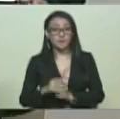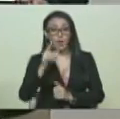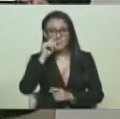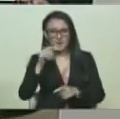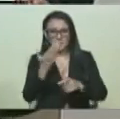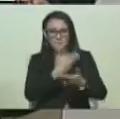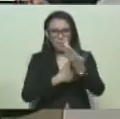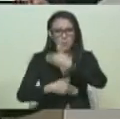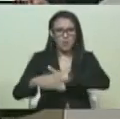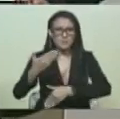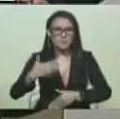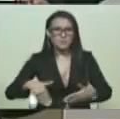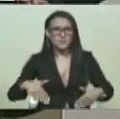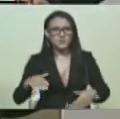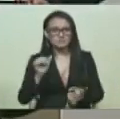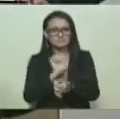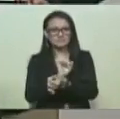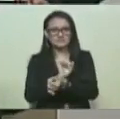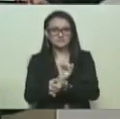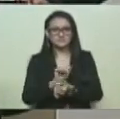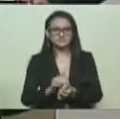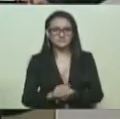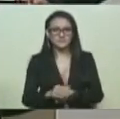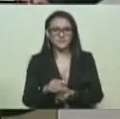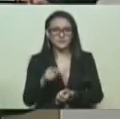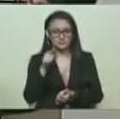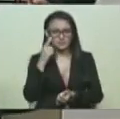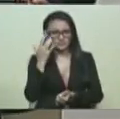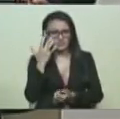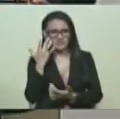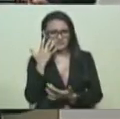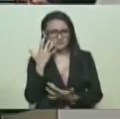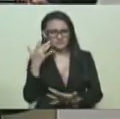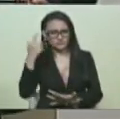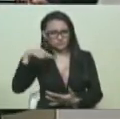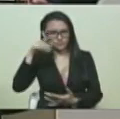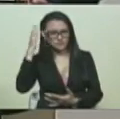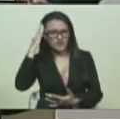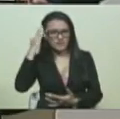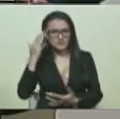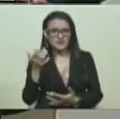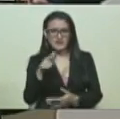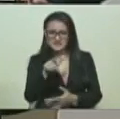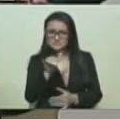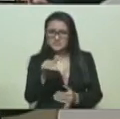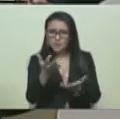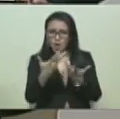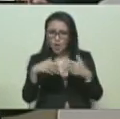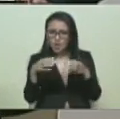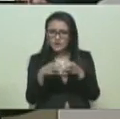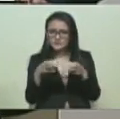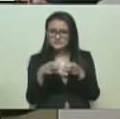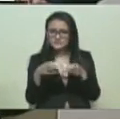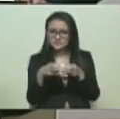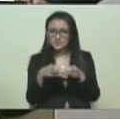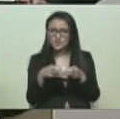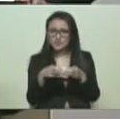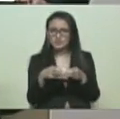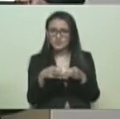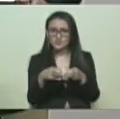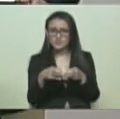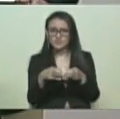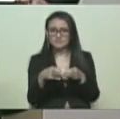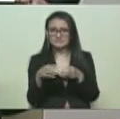Y ustedes saben cómo ellos, cómo esta organización, supuesta organización partidista, que está